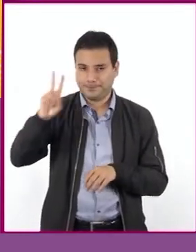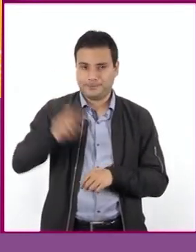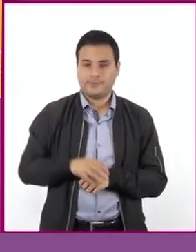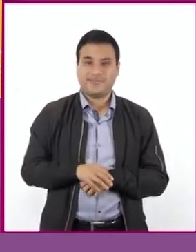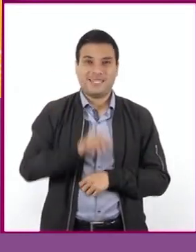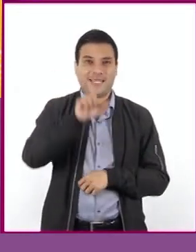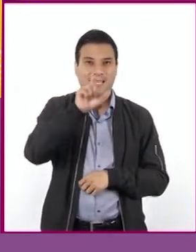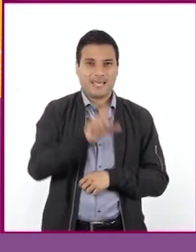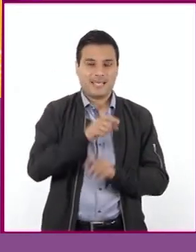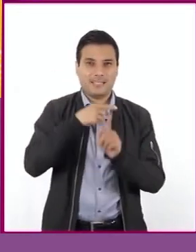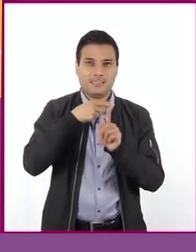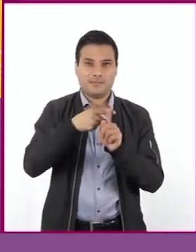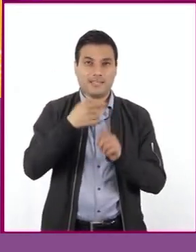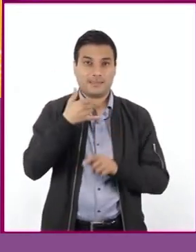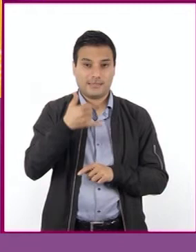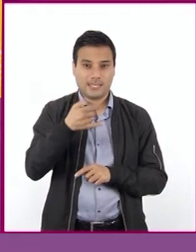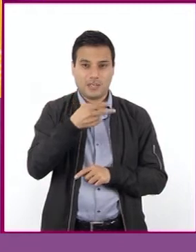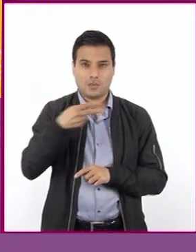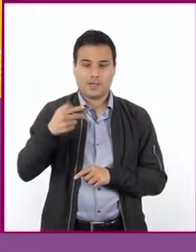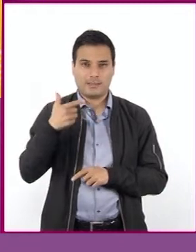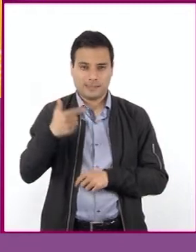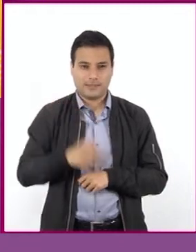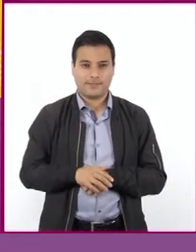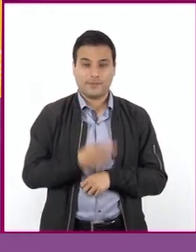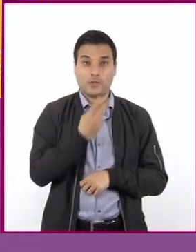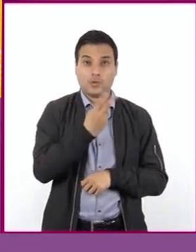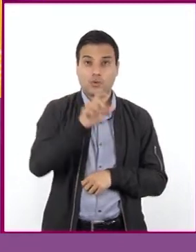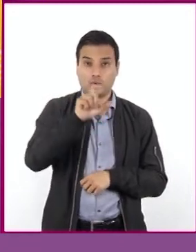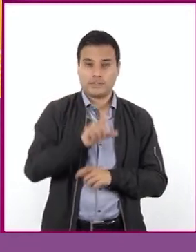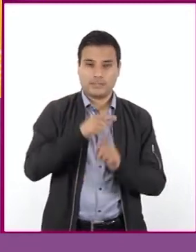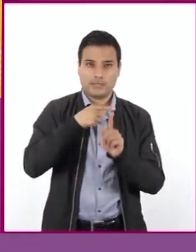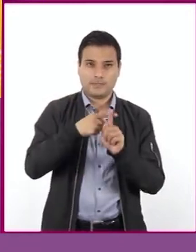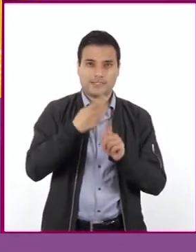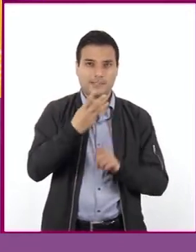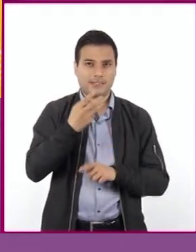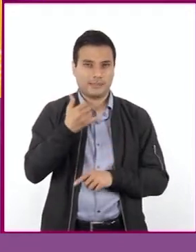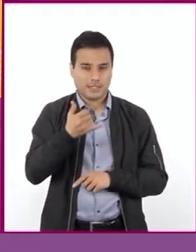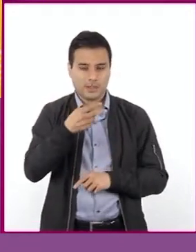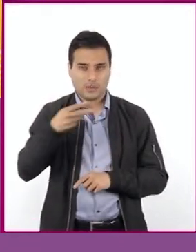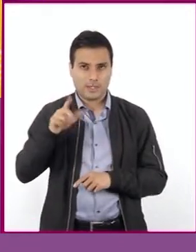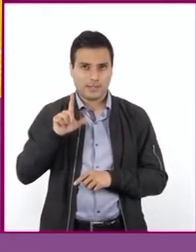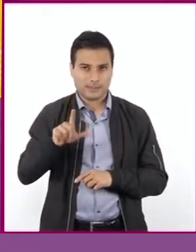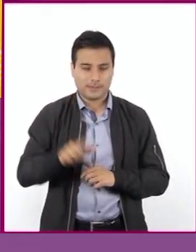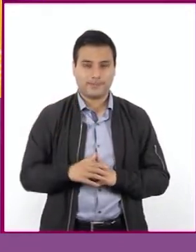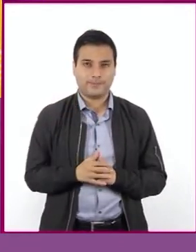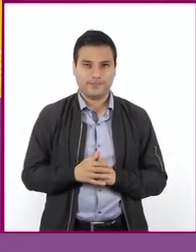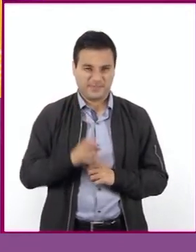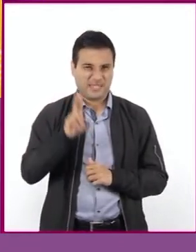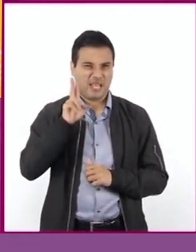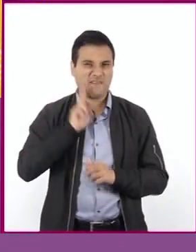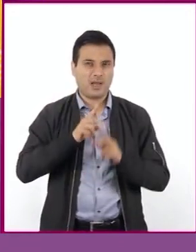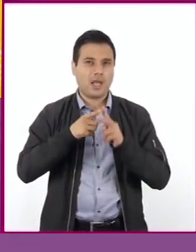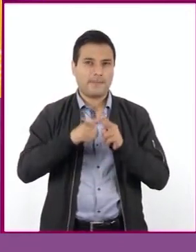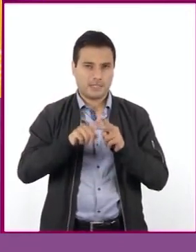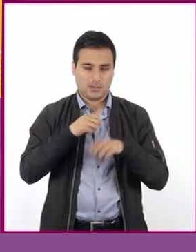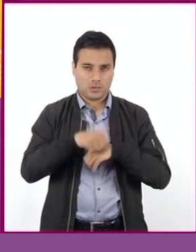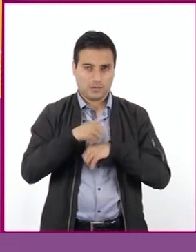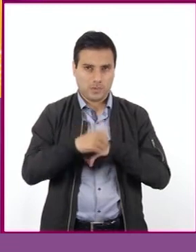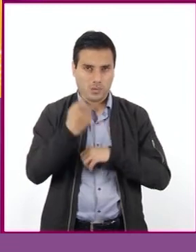y igual a 7. 2x más 3y igual a 17. Iniciemos con el paso número